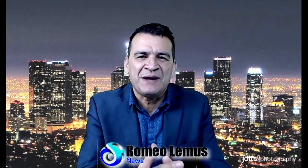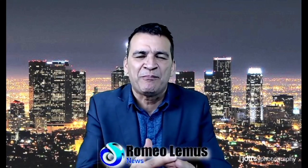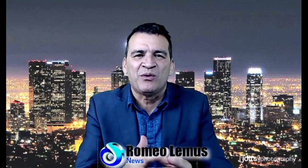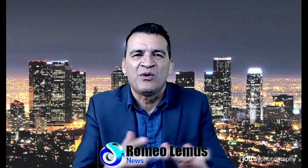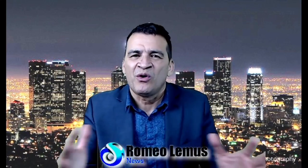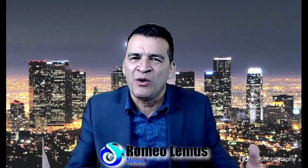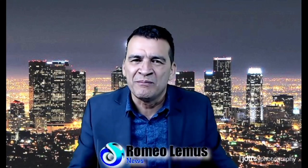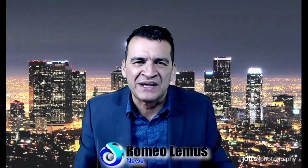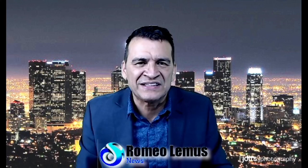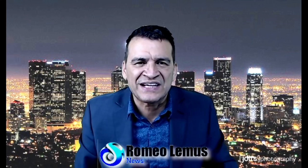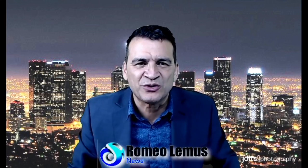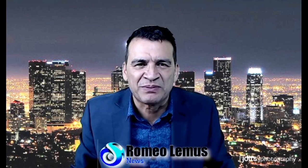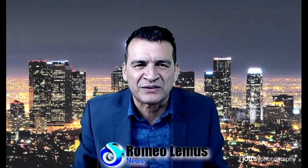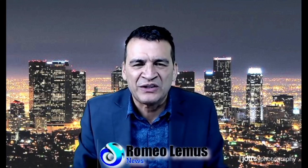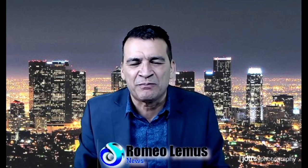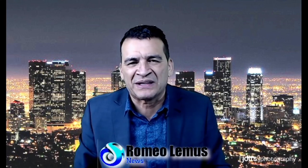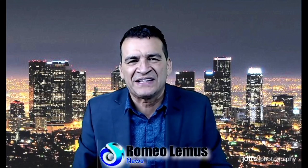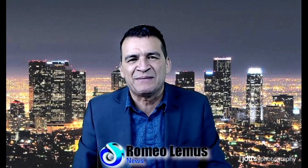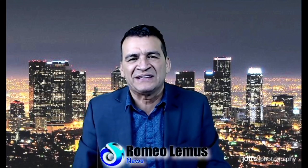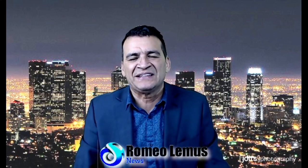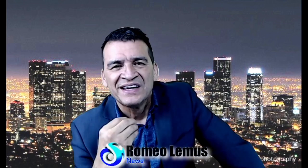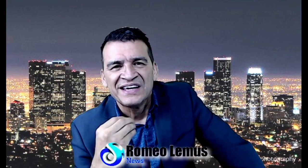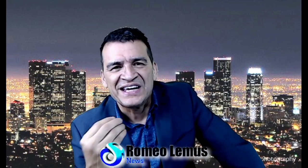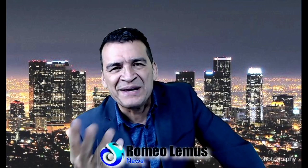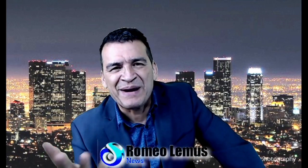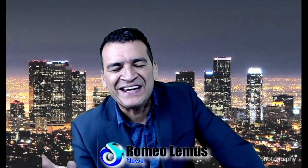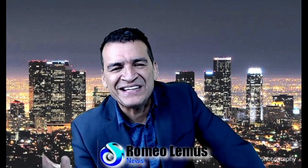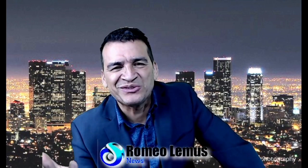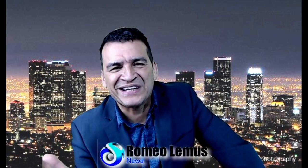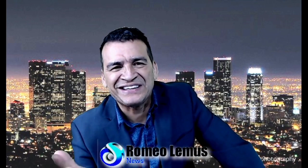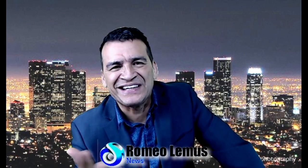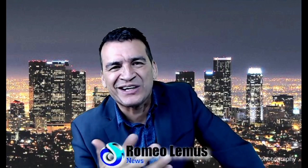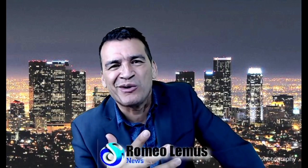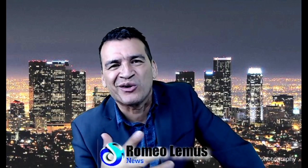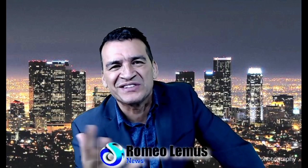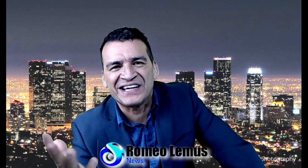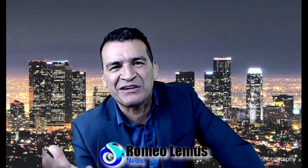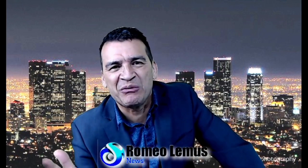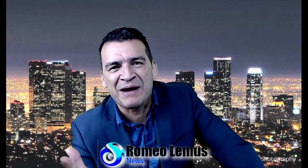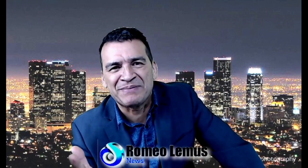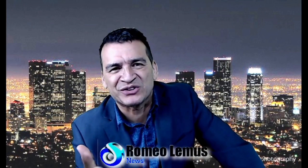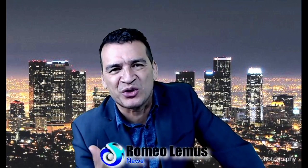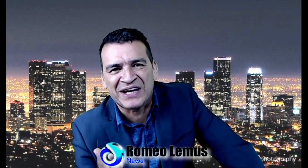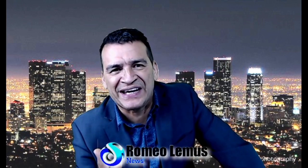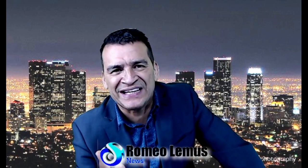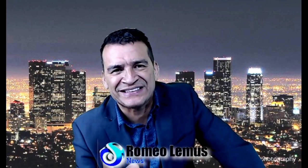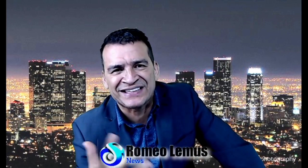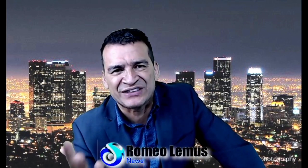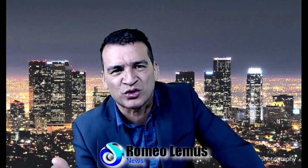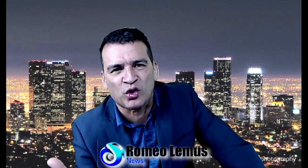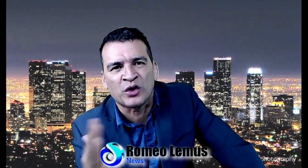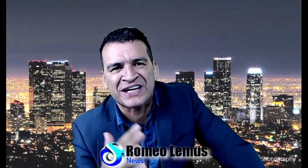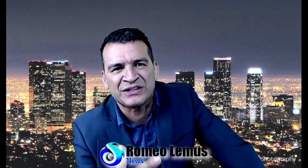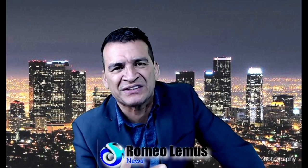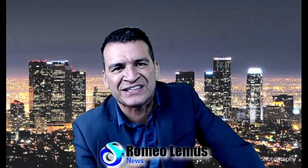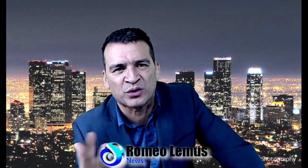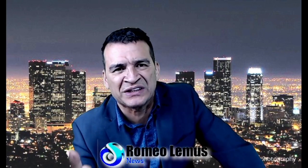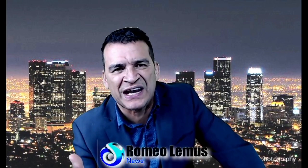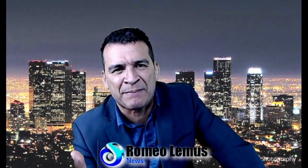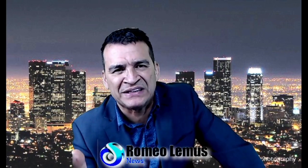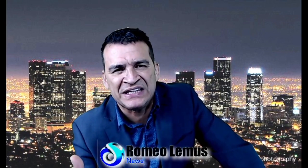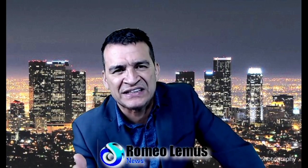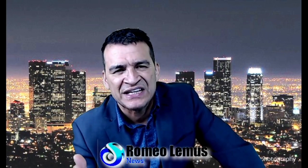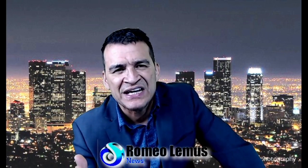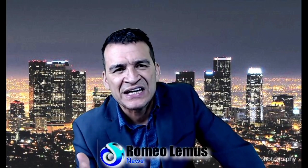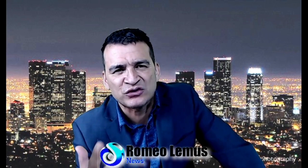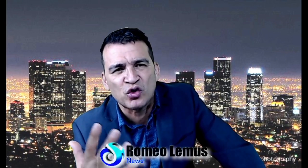nuestro tiempo, hombre, es caso perdido prácticamente. Imagínese usted tener como consejero a una persona que es asesor o que ha sido asesor de